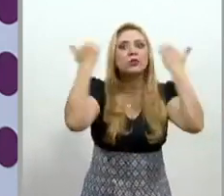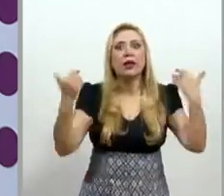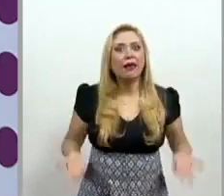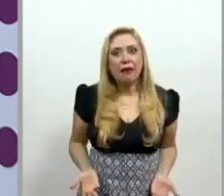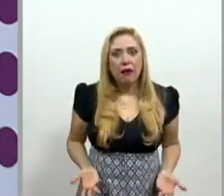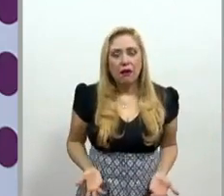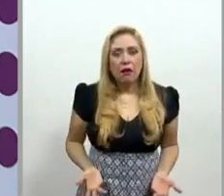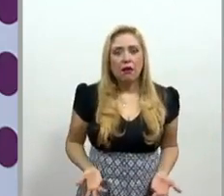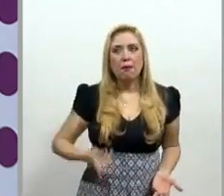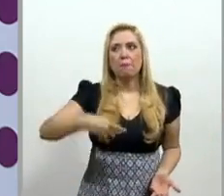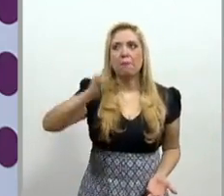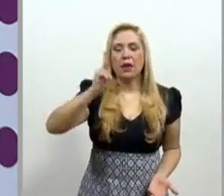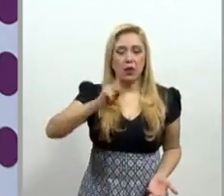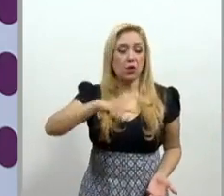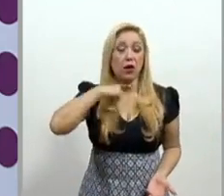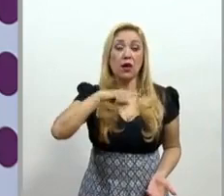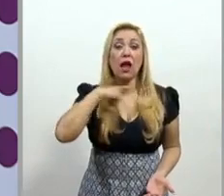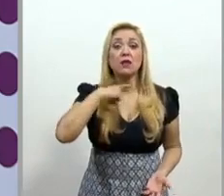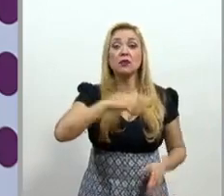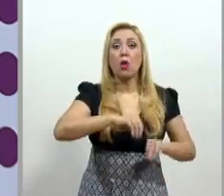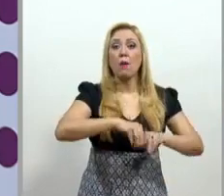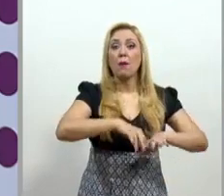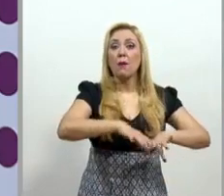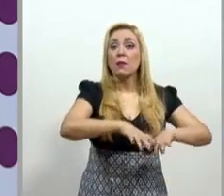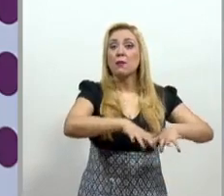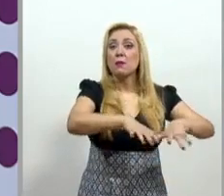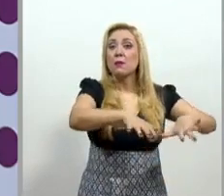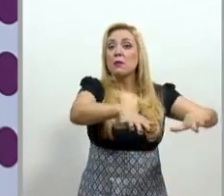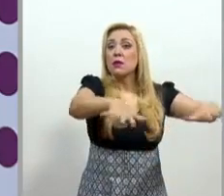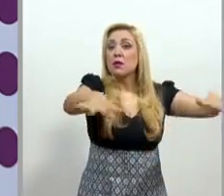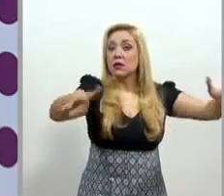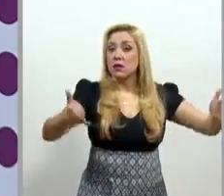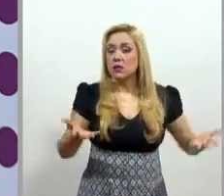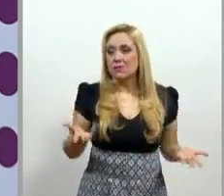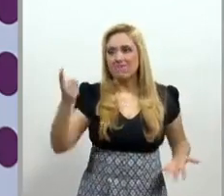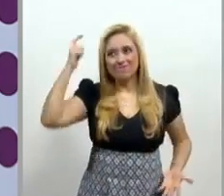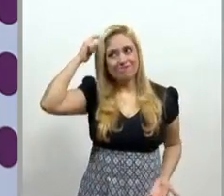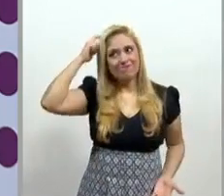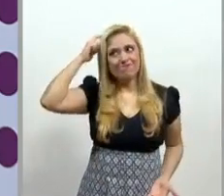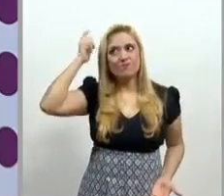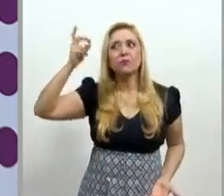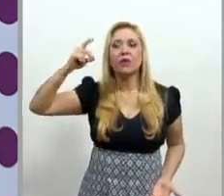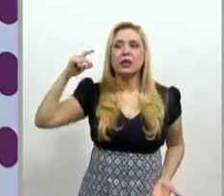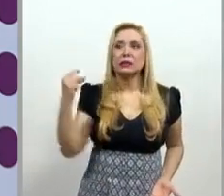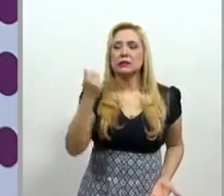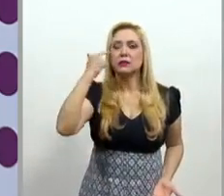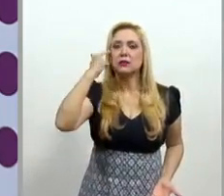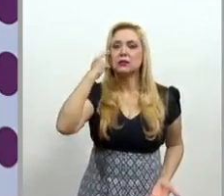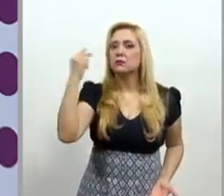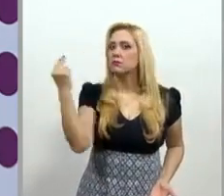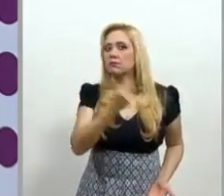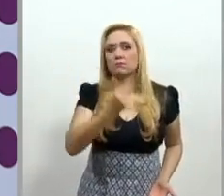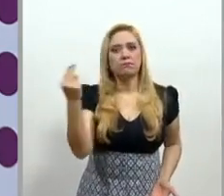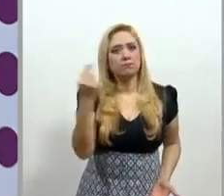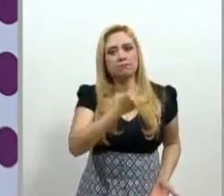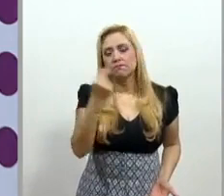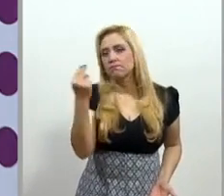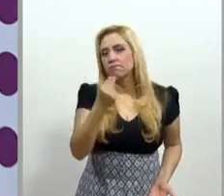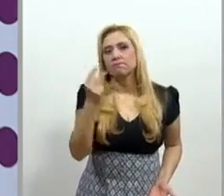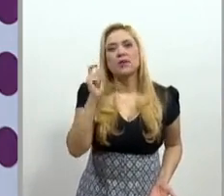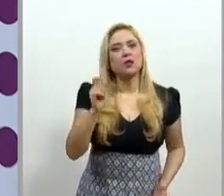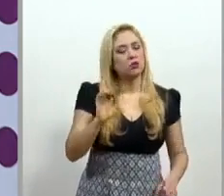el riesgo como tal de poder afectarlo, pues la interpretación e inclusive la acción estatal tiene que ir tendente